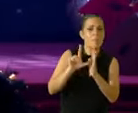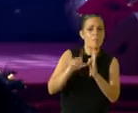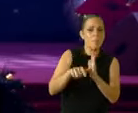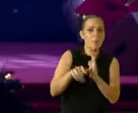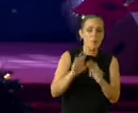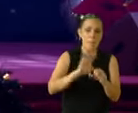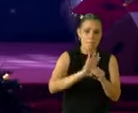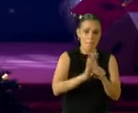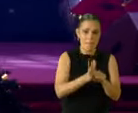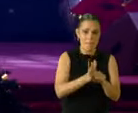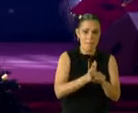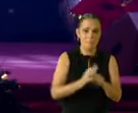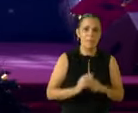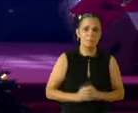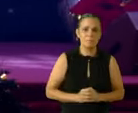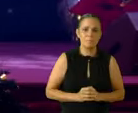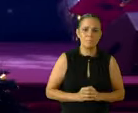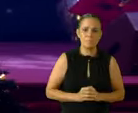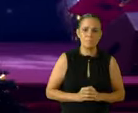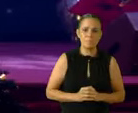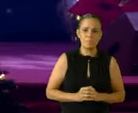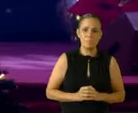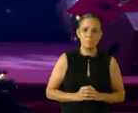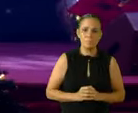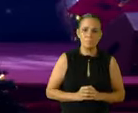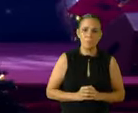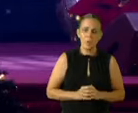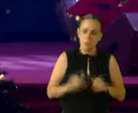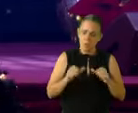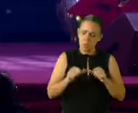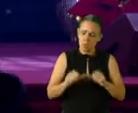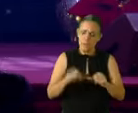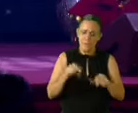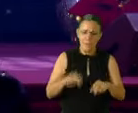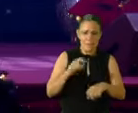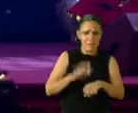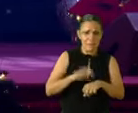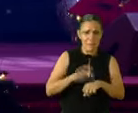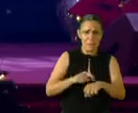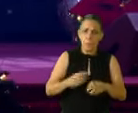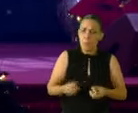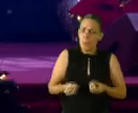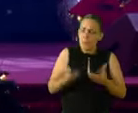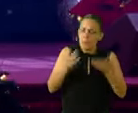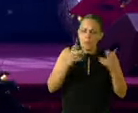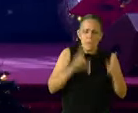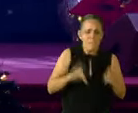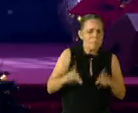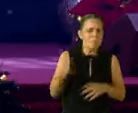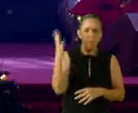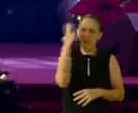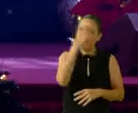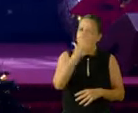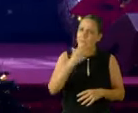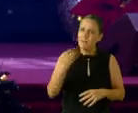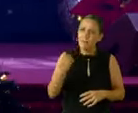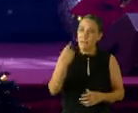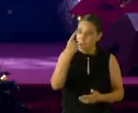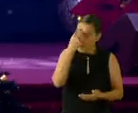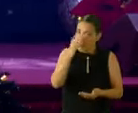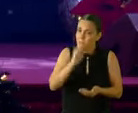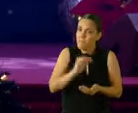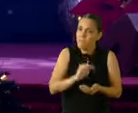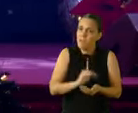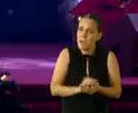de cómo pudimos entrar, pero durante este tiempo tantas personas lindas confiaron en nosotros